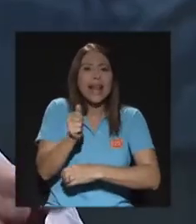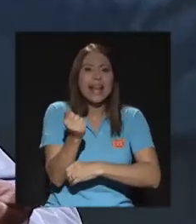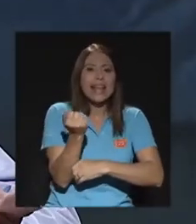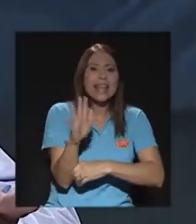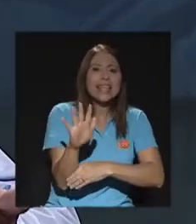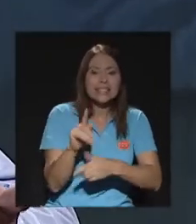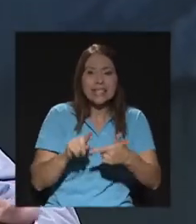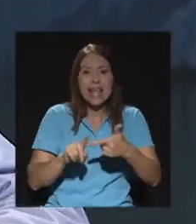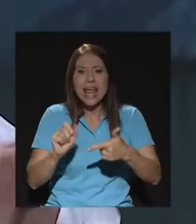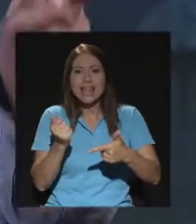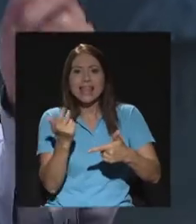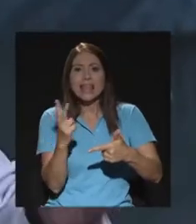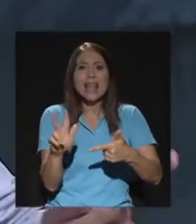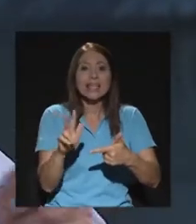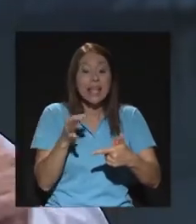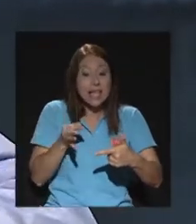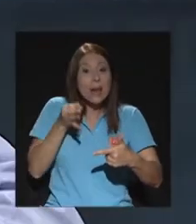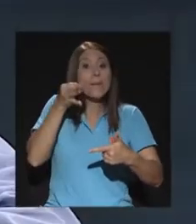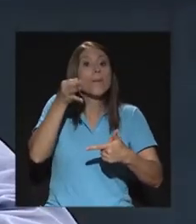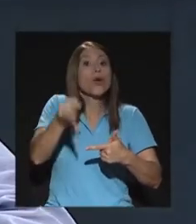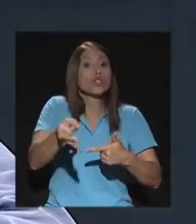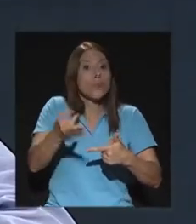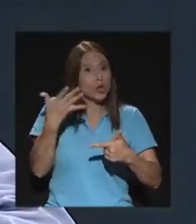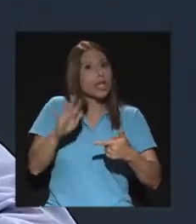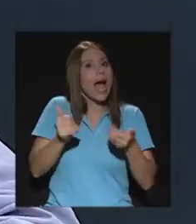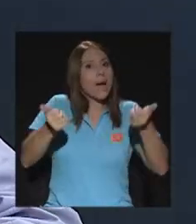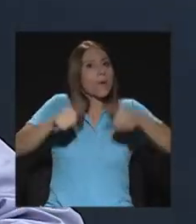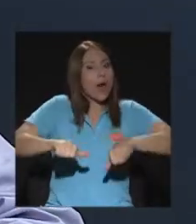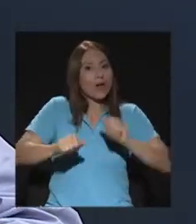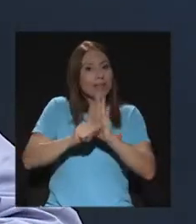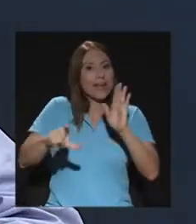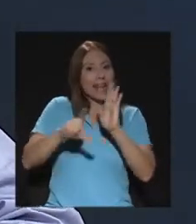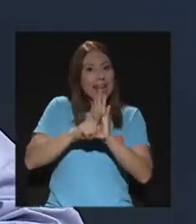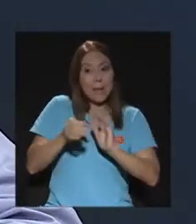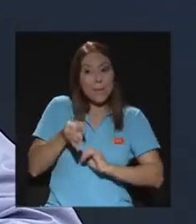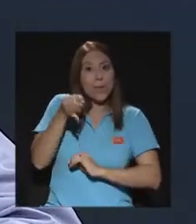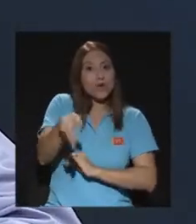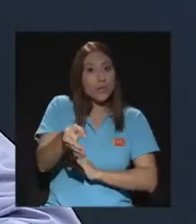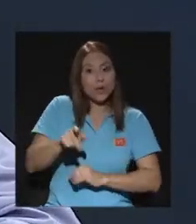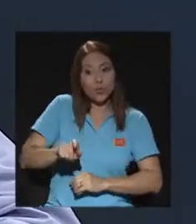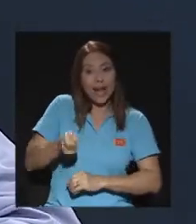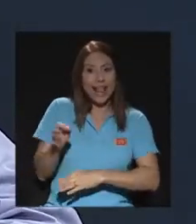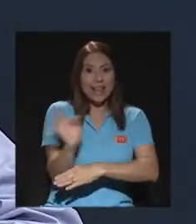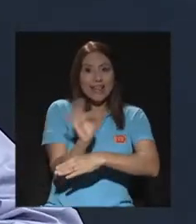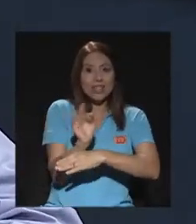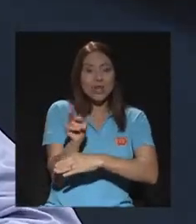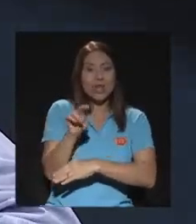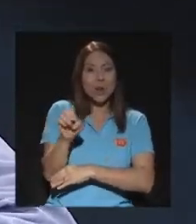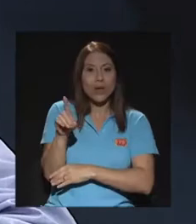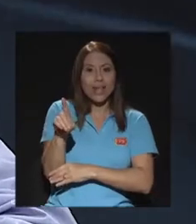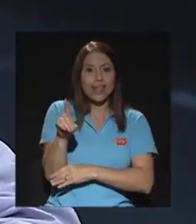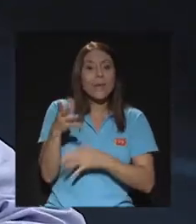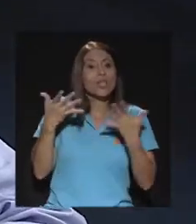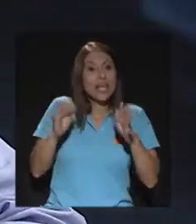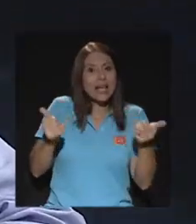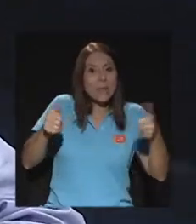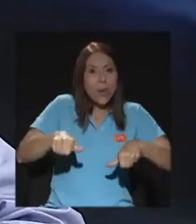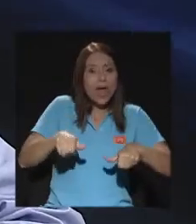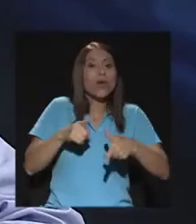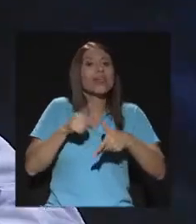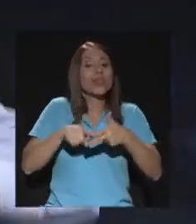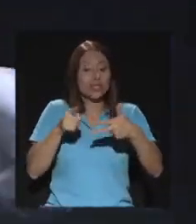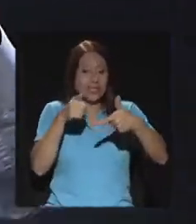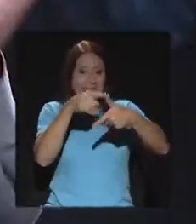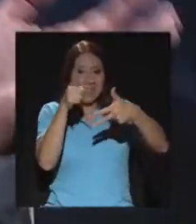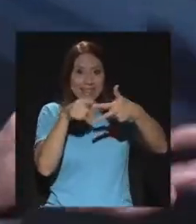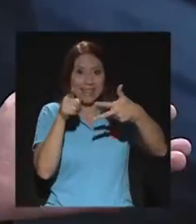el próximo canal de televisión, porque ya está aprobado por la Asamblea Legislativa, es un canal de televisión de la UNED, porque ya fue aprobado. Entonces serían tres canales